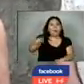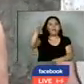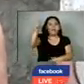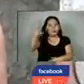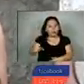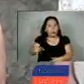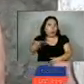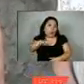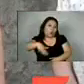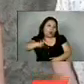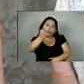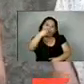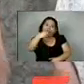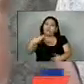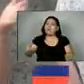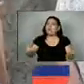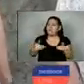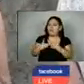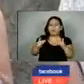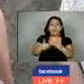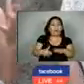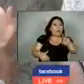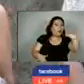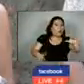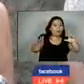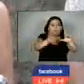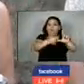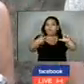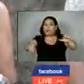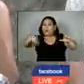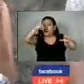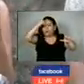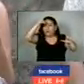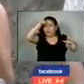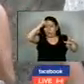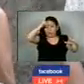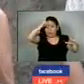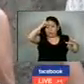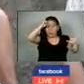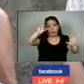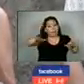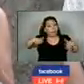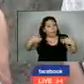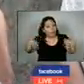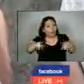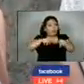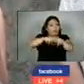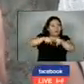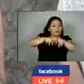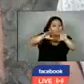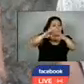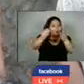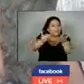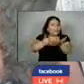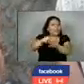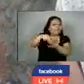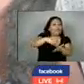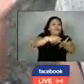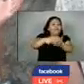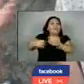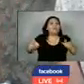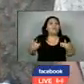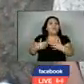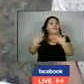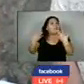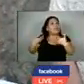restaurante, sino que está su capacidad máxima de lunes a domingo en toda esta época, y no solo para este evento del sur, sino que han